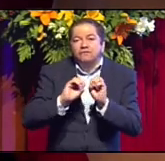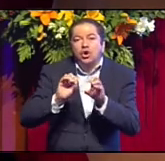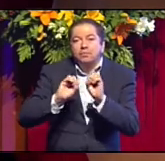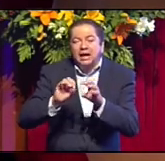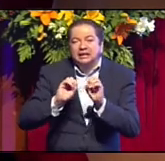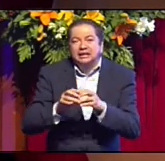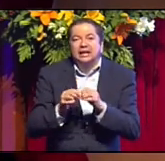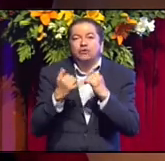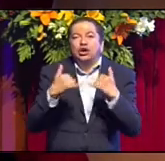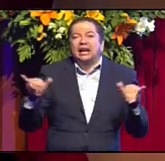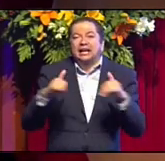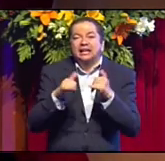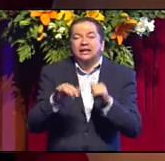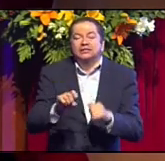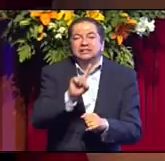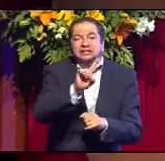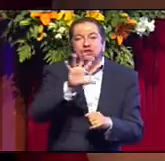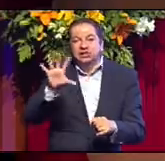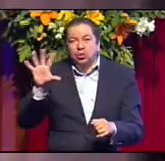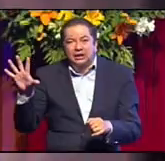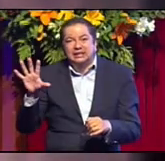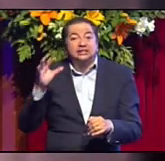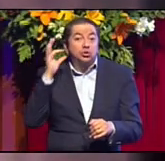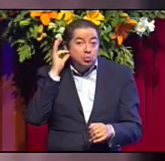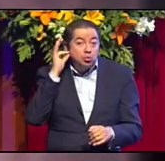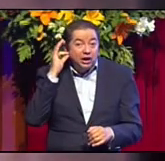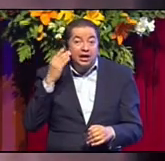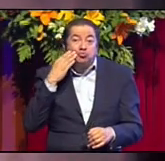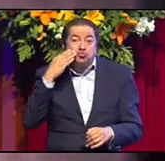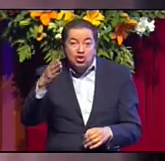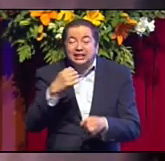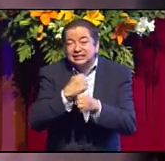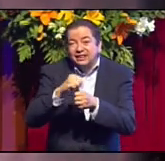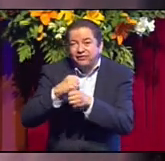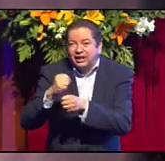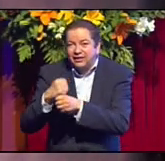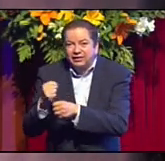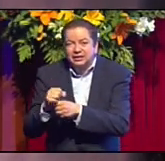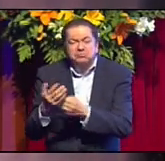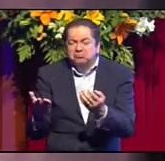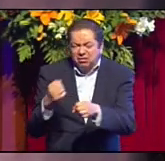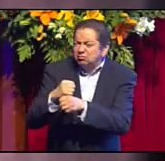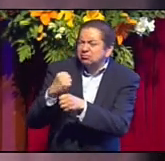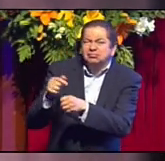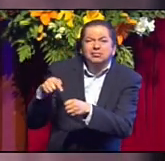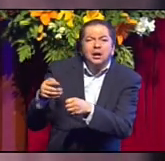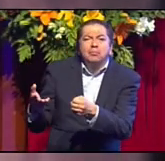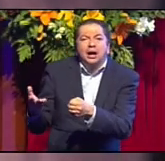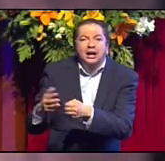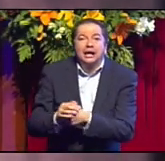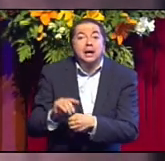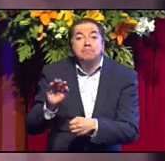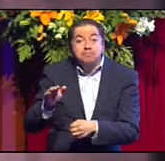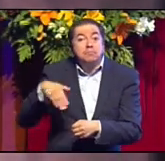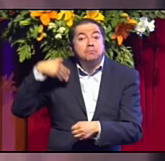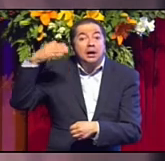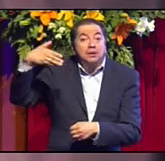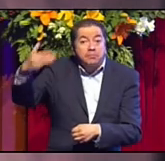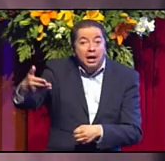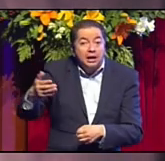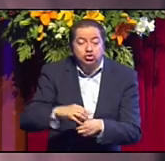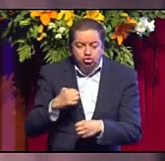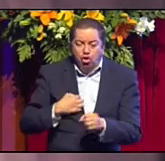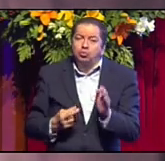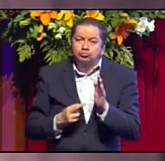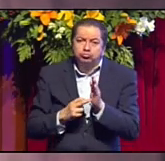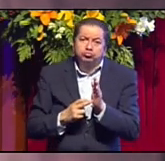importante, 155 mujeres beneficiadas, donde los talleres, ¿para qué son los talleres? Para que el día de mañana cuando diga, ok, doy